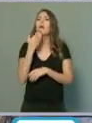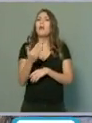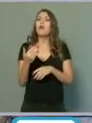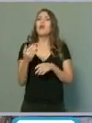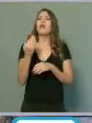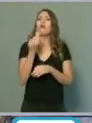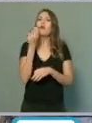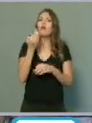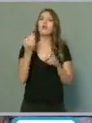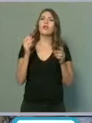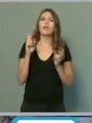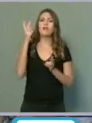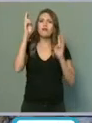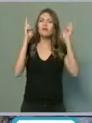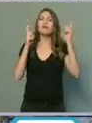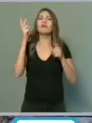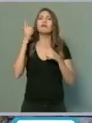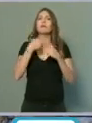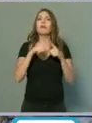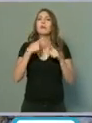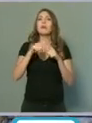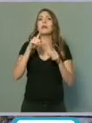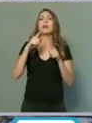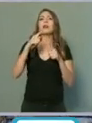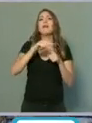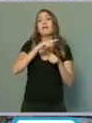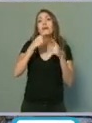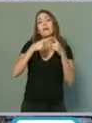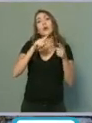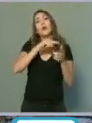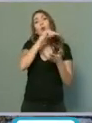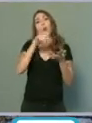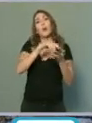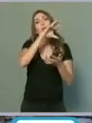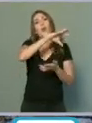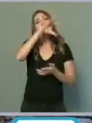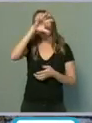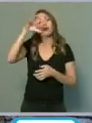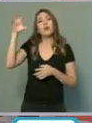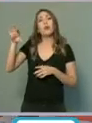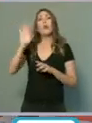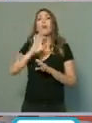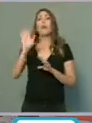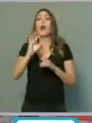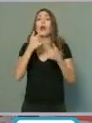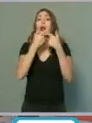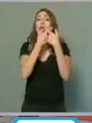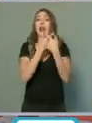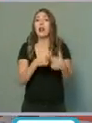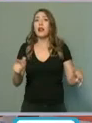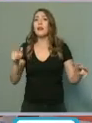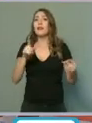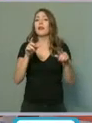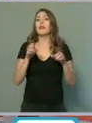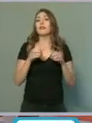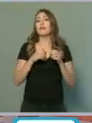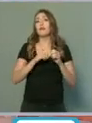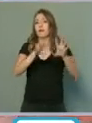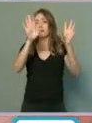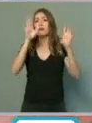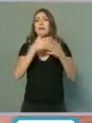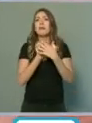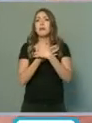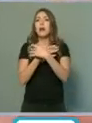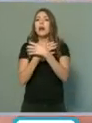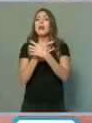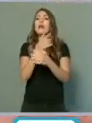determinados ecosistemas. Cada vez que nosotros liberamos mariposas, lo que estamos haciendo es integrar escudos biológicos a ese ecosistema,